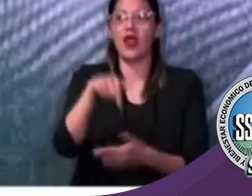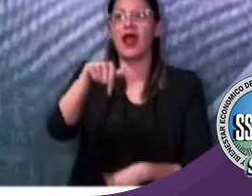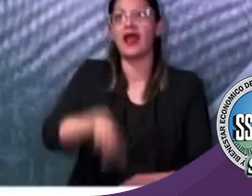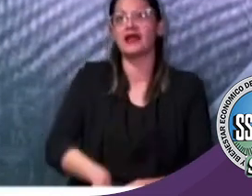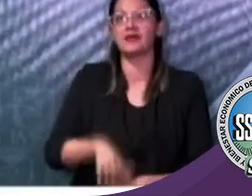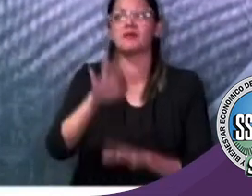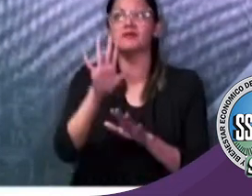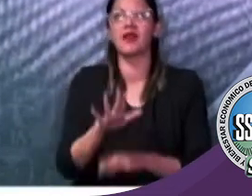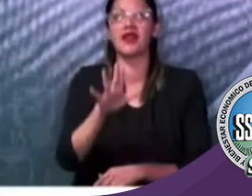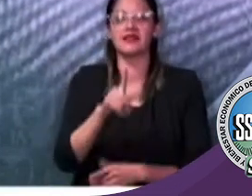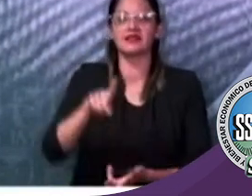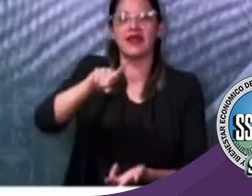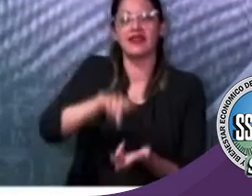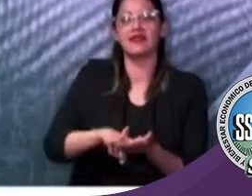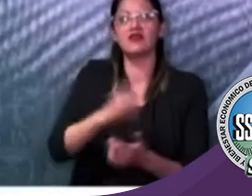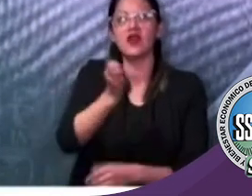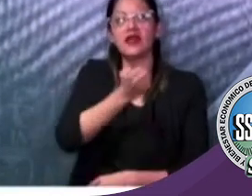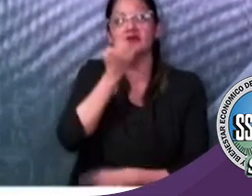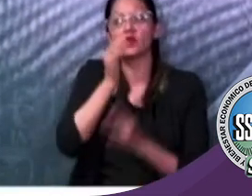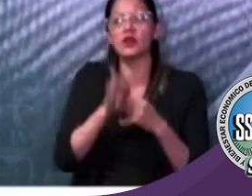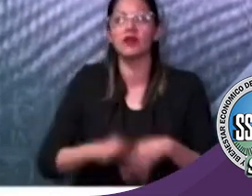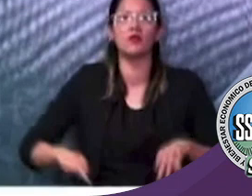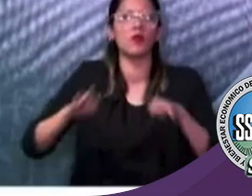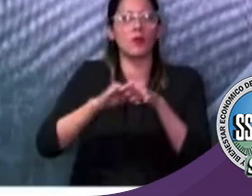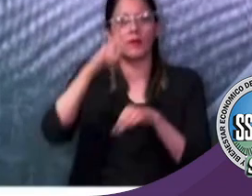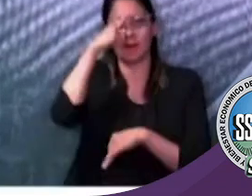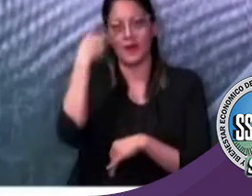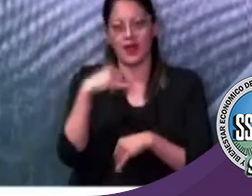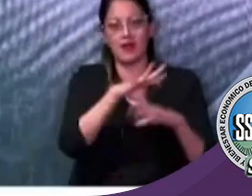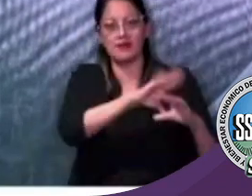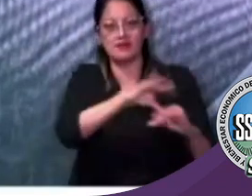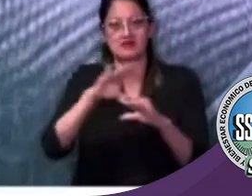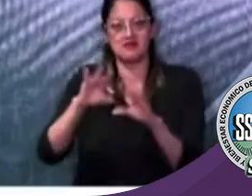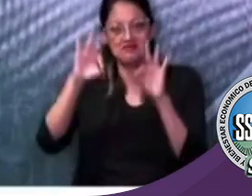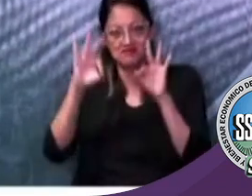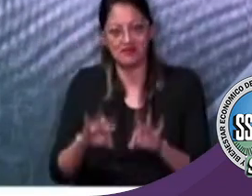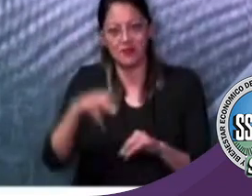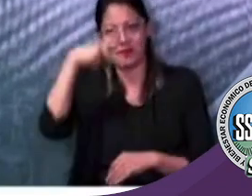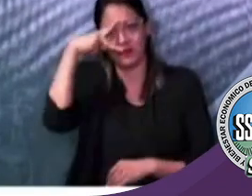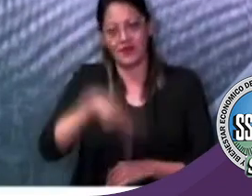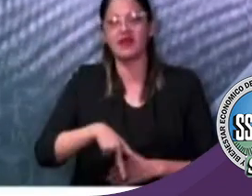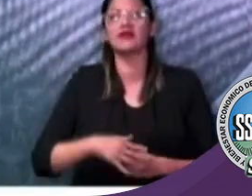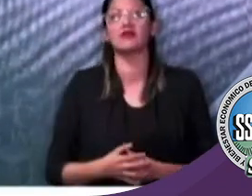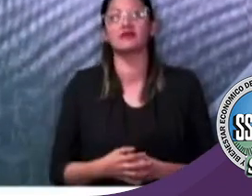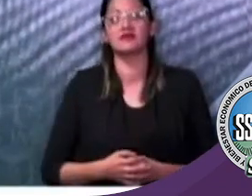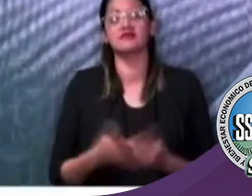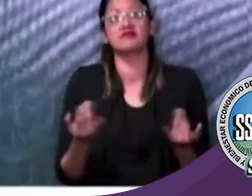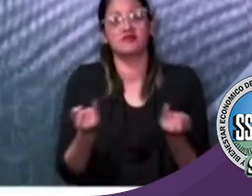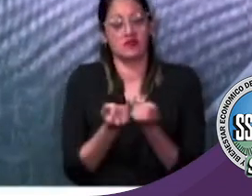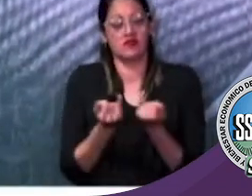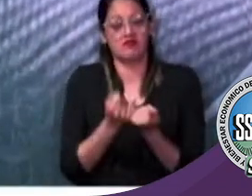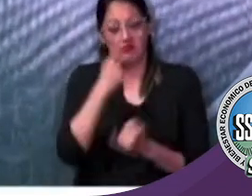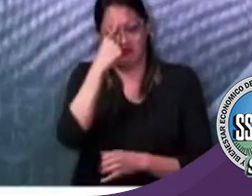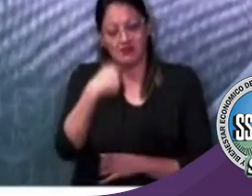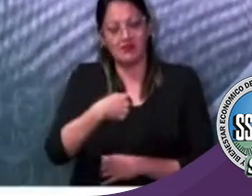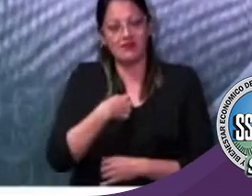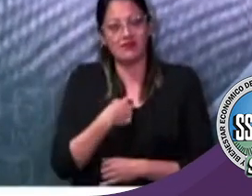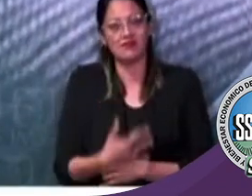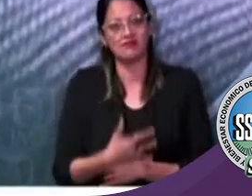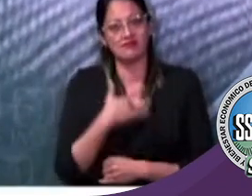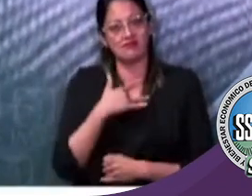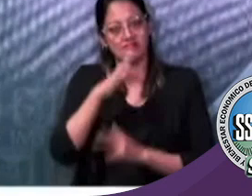la catedral de la medicina en México. De la misma manera, para mí es un